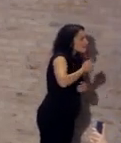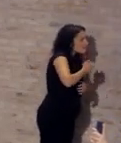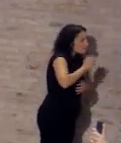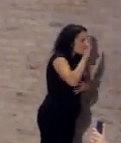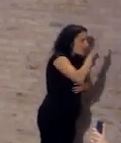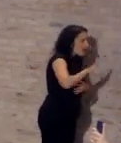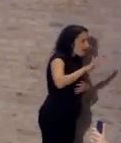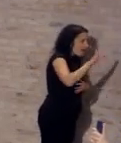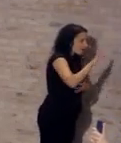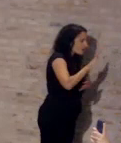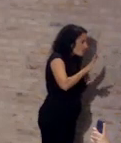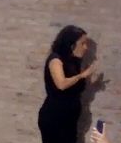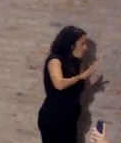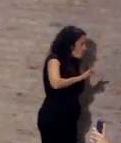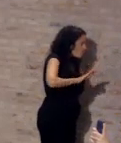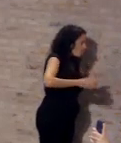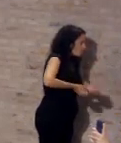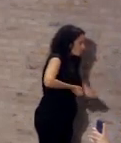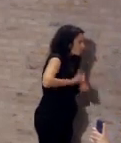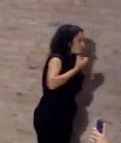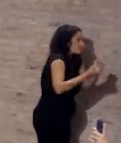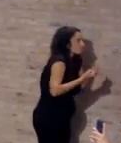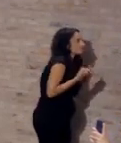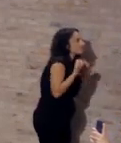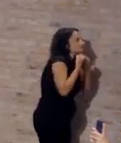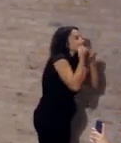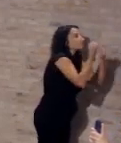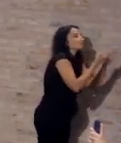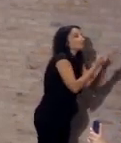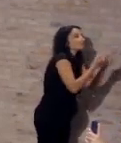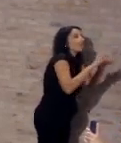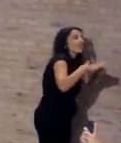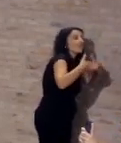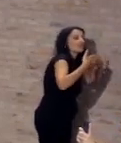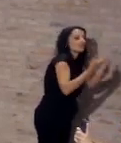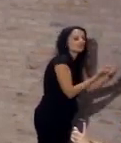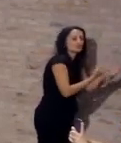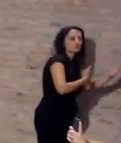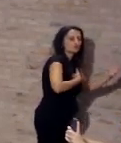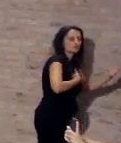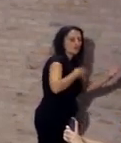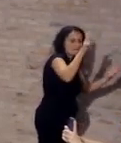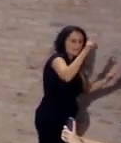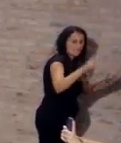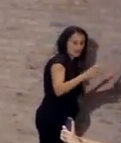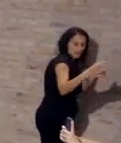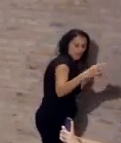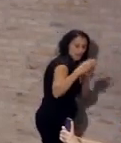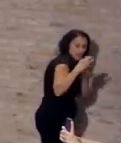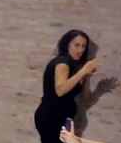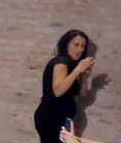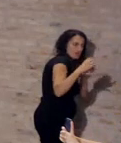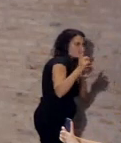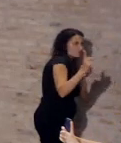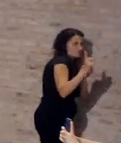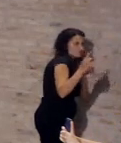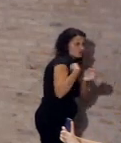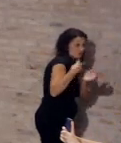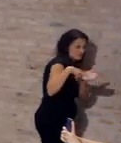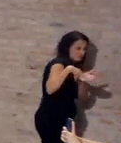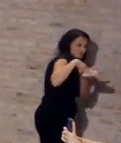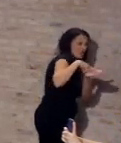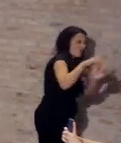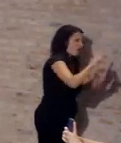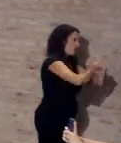fuerza mi nueva y diferente fuerza Entonces no tendré que sentirme dependiente al no poder